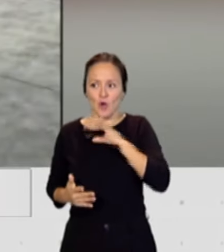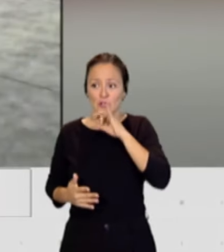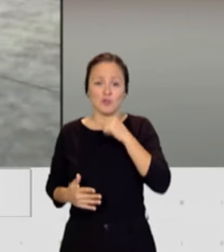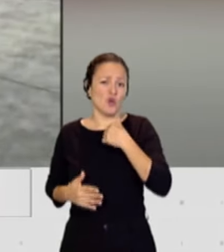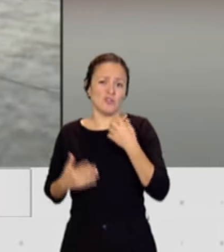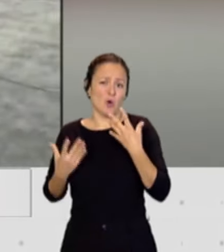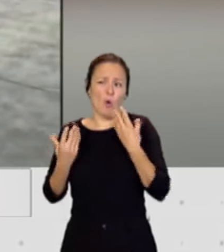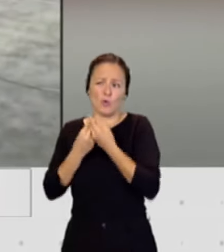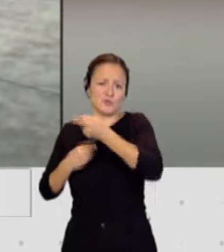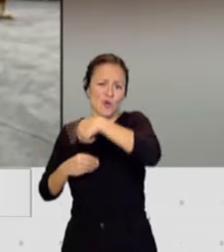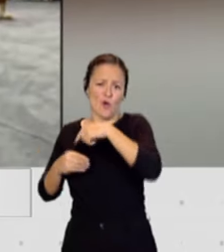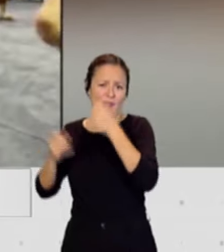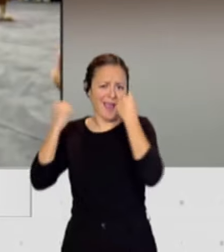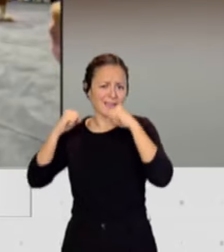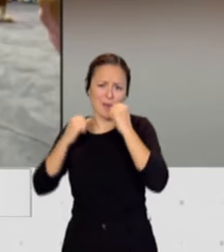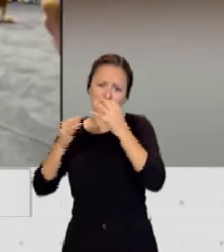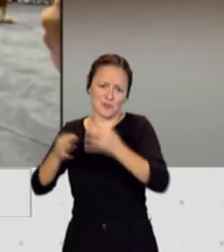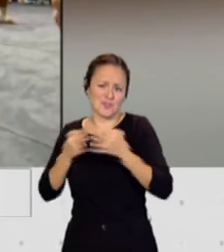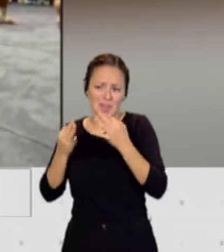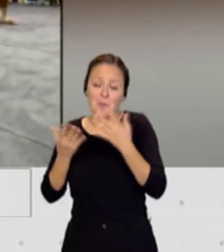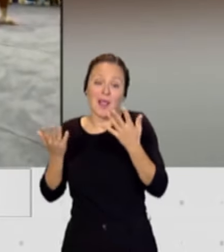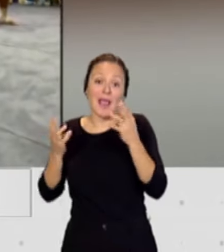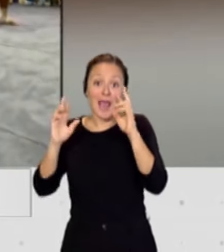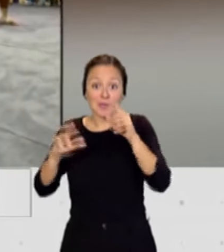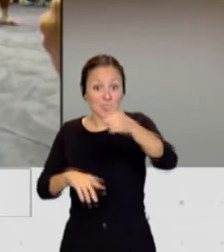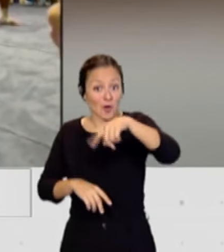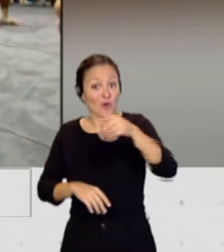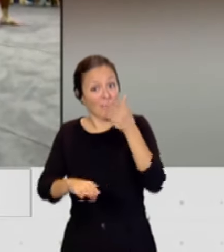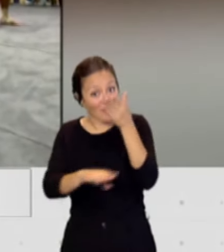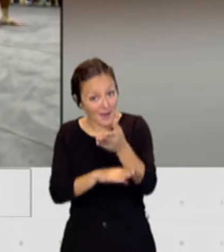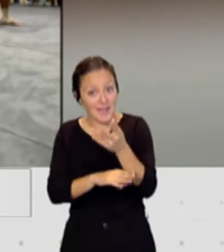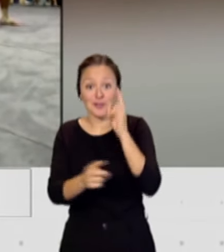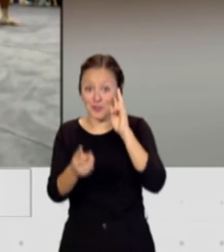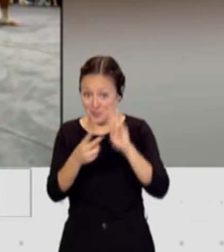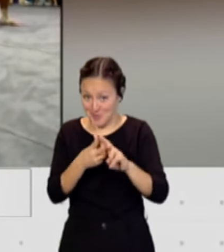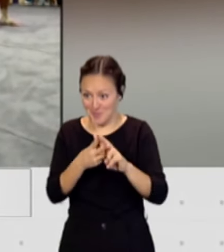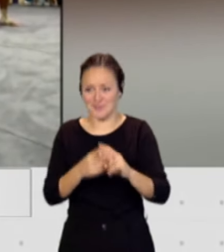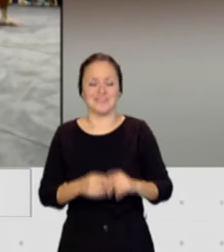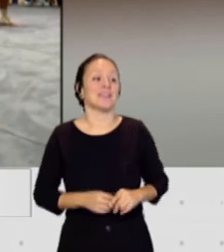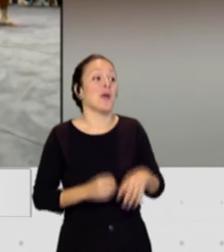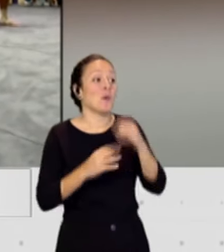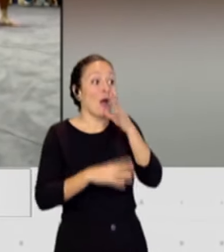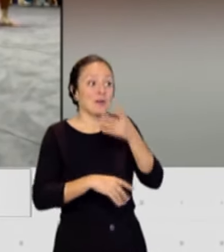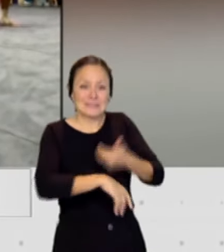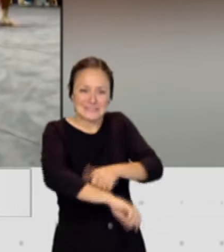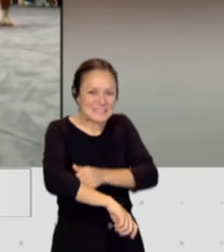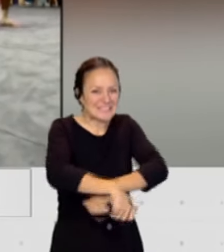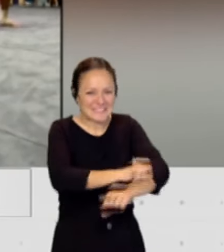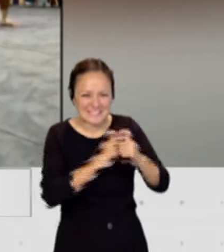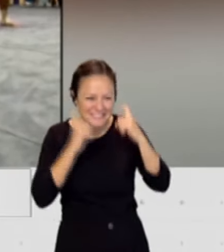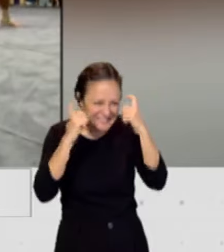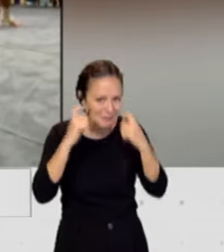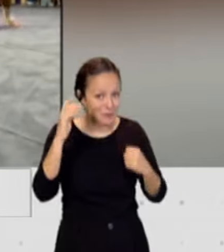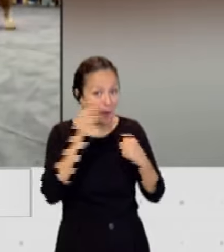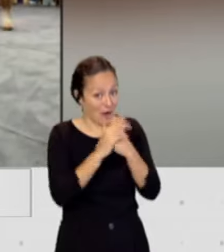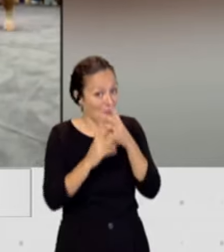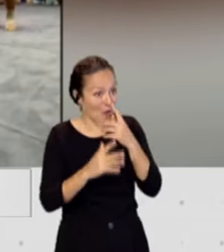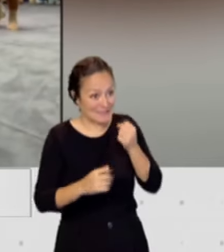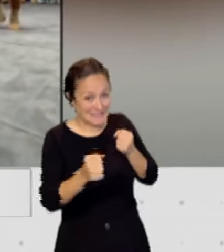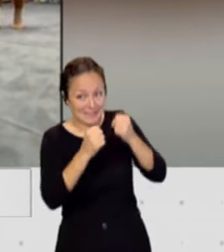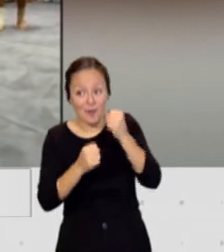ellos y nada Los invito a todos que vayan y que que estén ahí que no falte dejarse la piel además de forma vamos más que contundente porque las chicas de